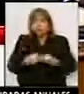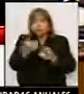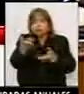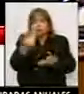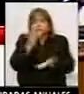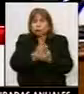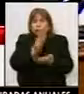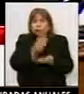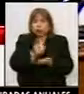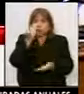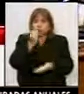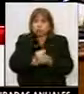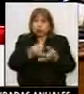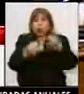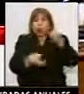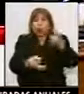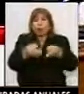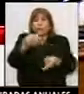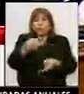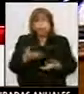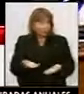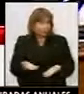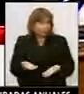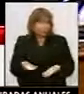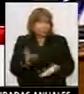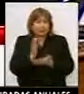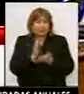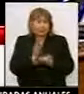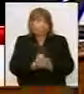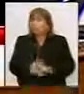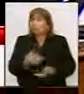notarial, notificación judicial o en presidente.